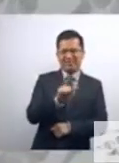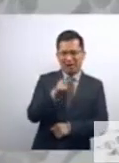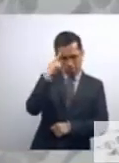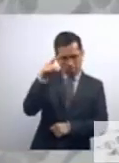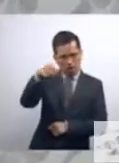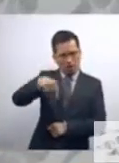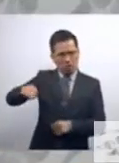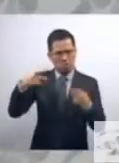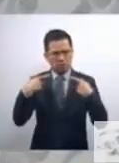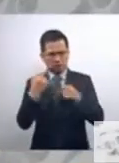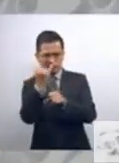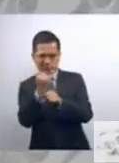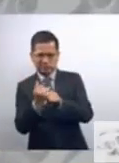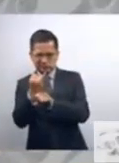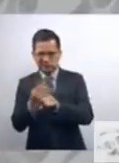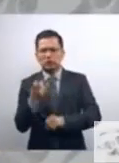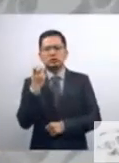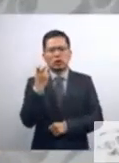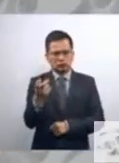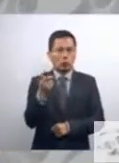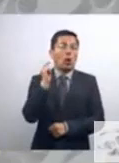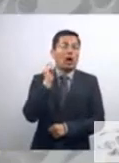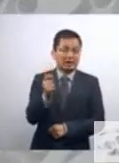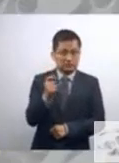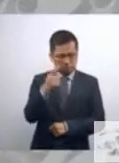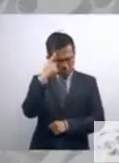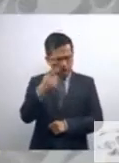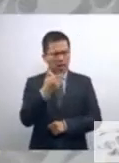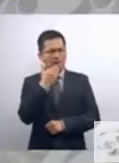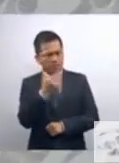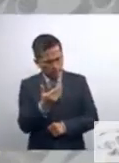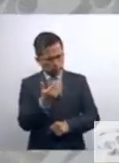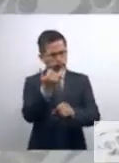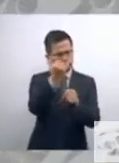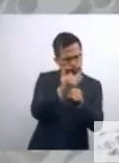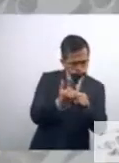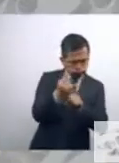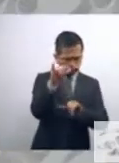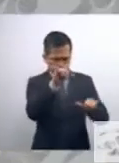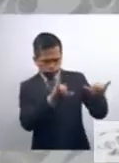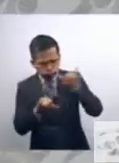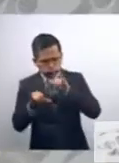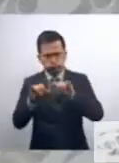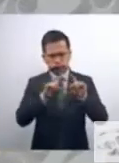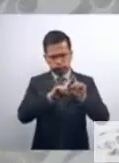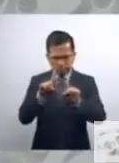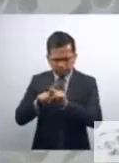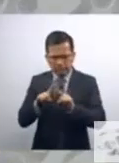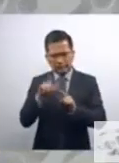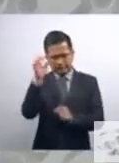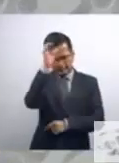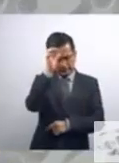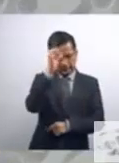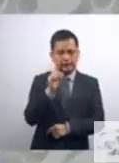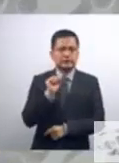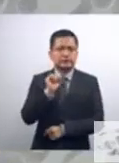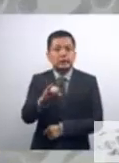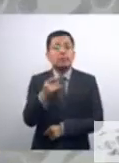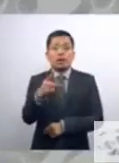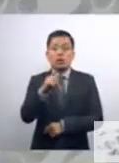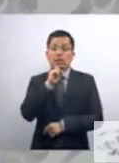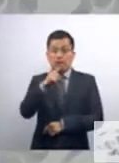de su aplicación como beneficio humano. En este sentido, la posibilidad de utilizar la